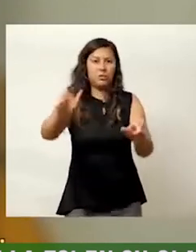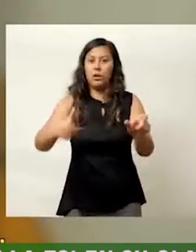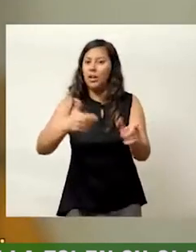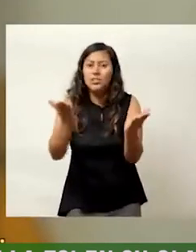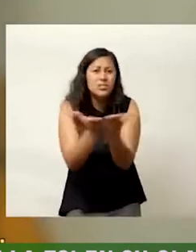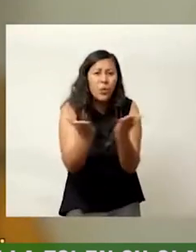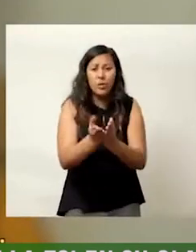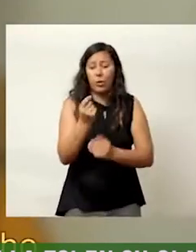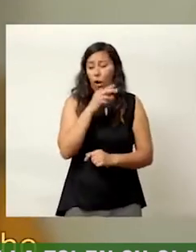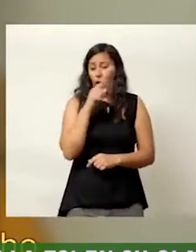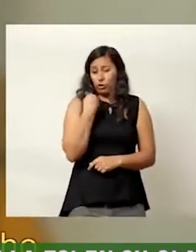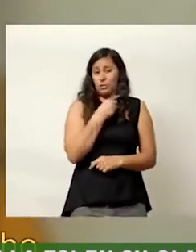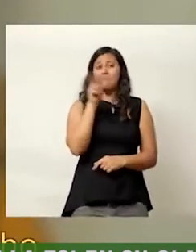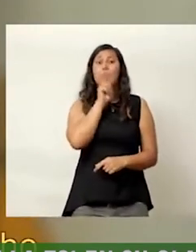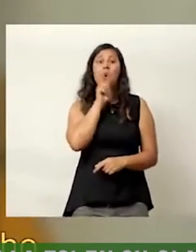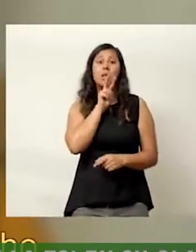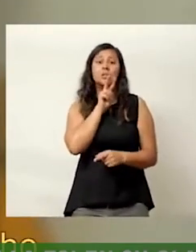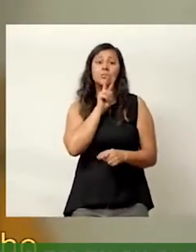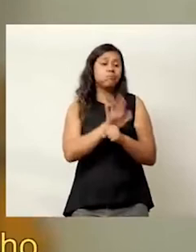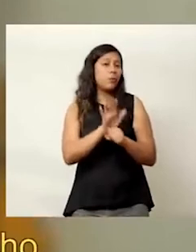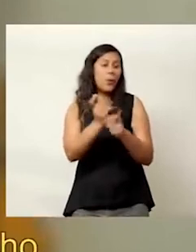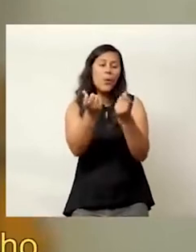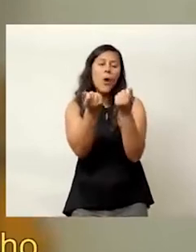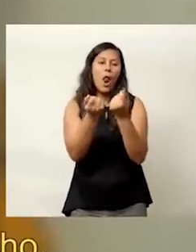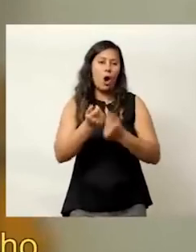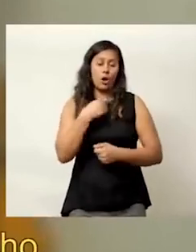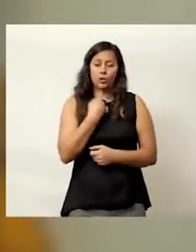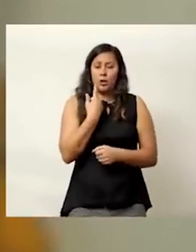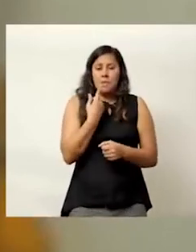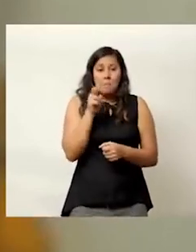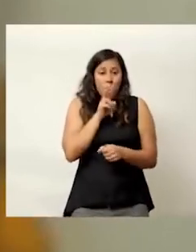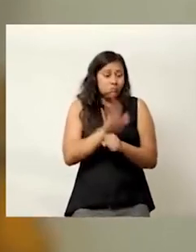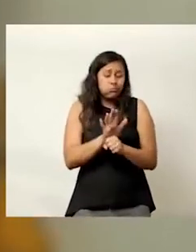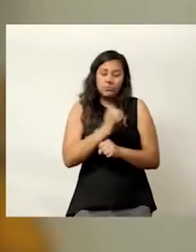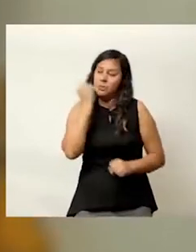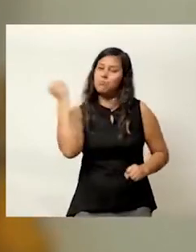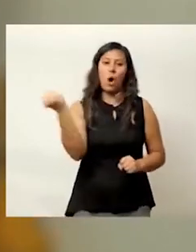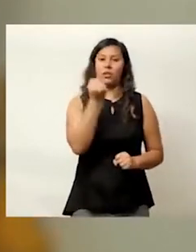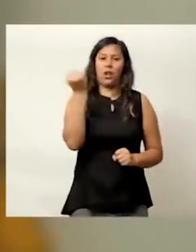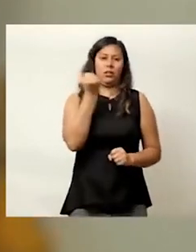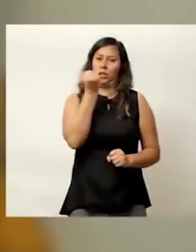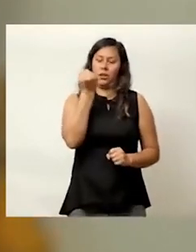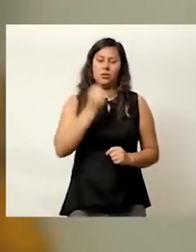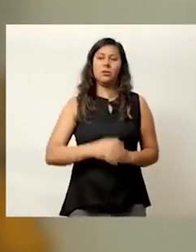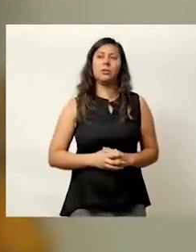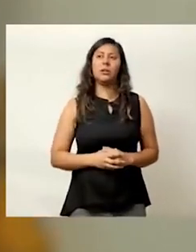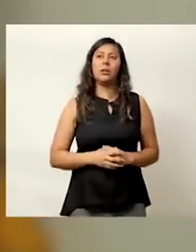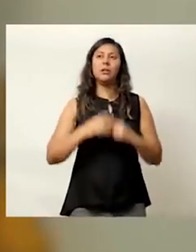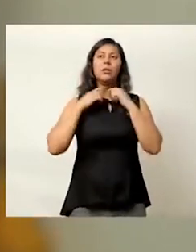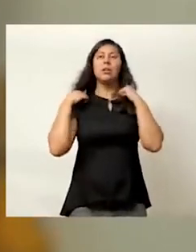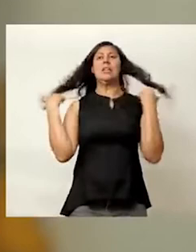las diversidades. Digo, van apareciendo un montón de discusiones que están buenísimas